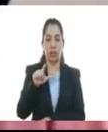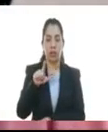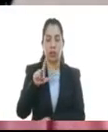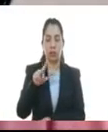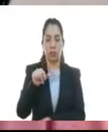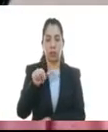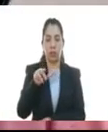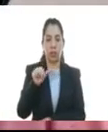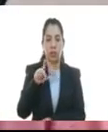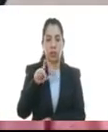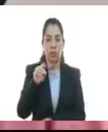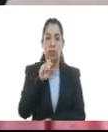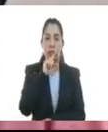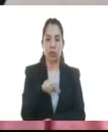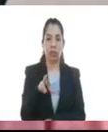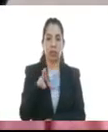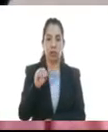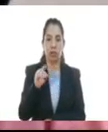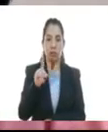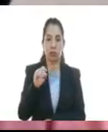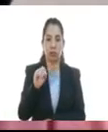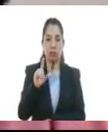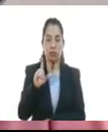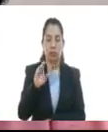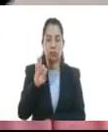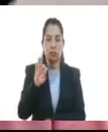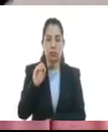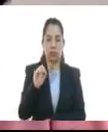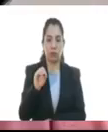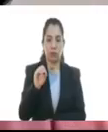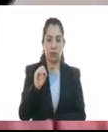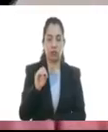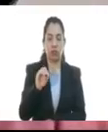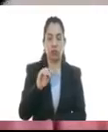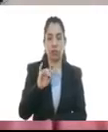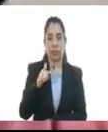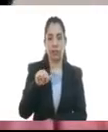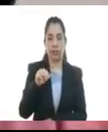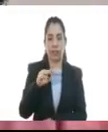a Rodolfo Ignacio Gil Méndez. Ellos